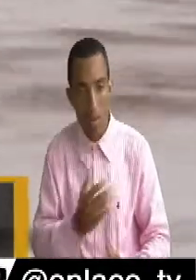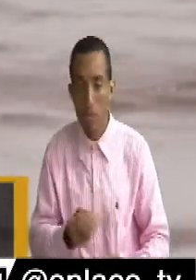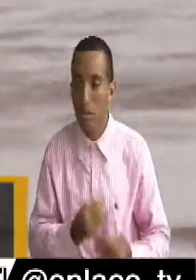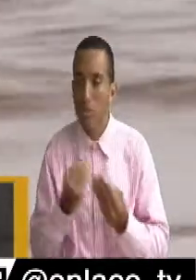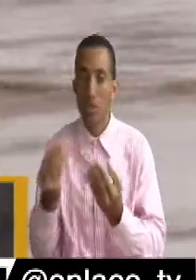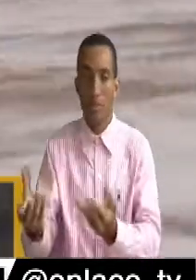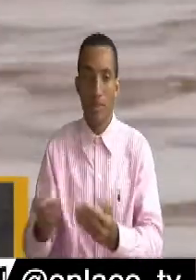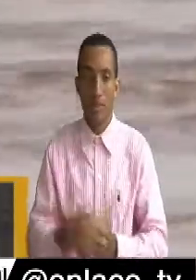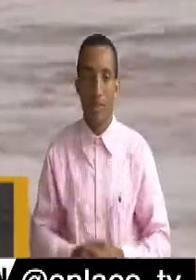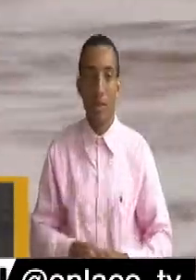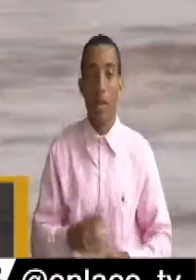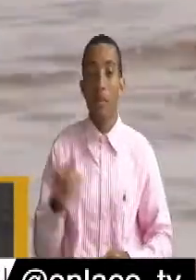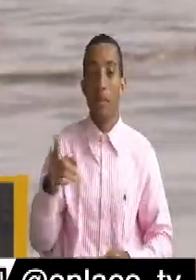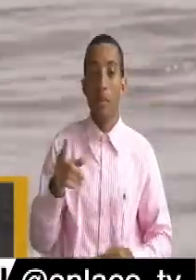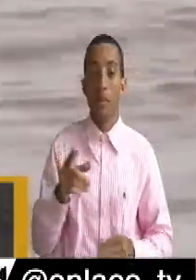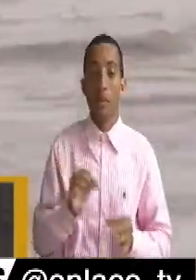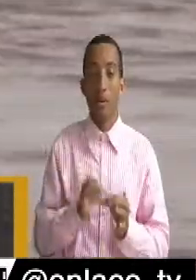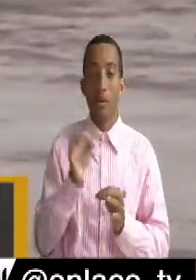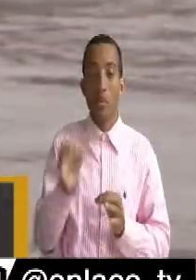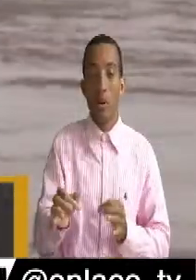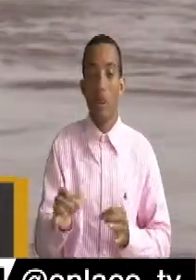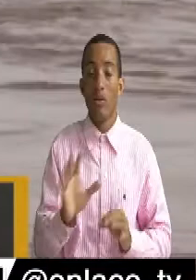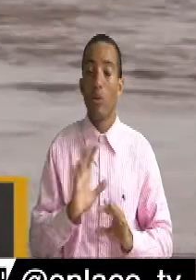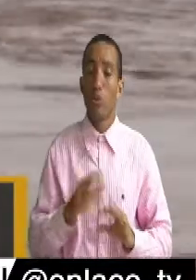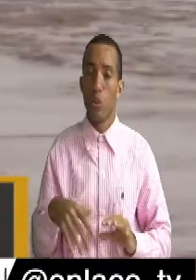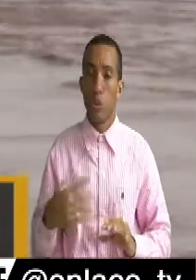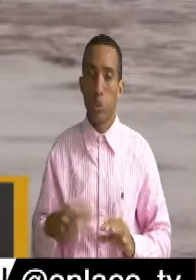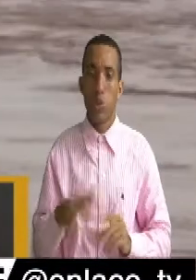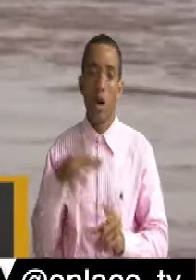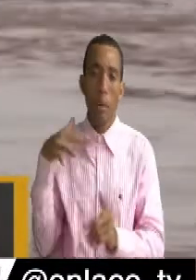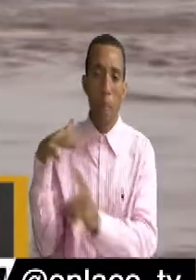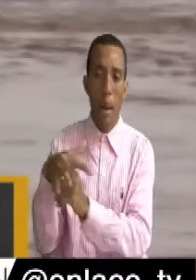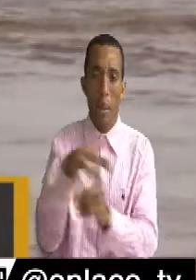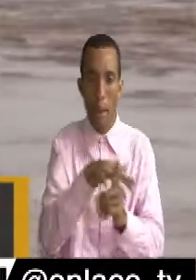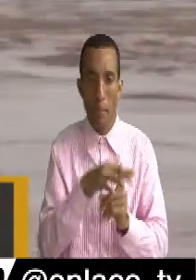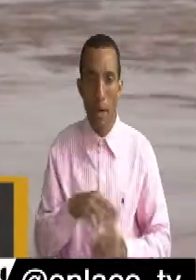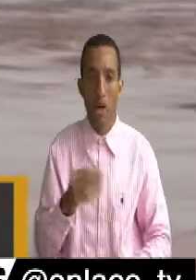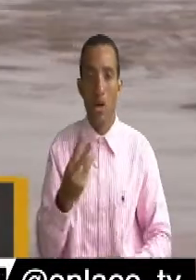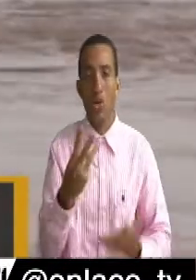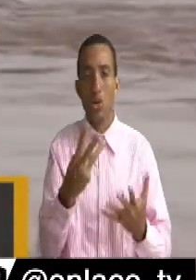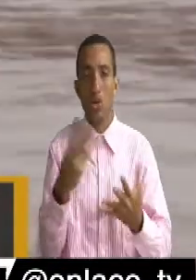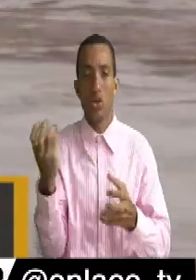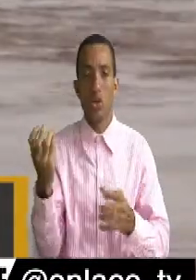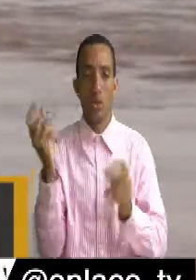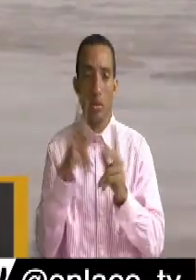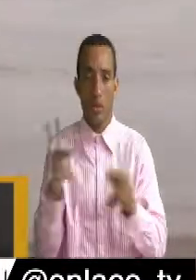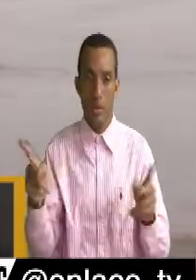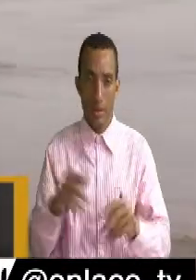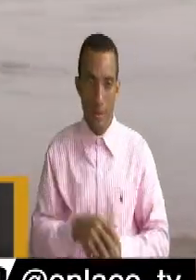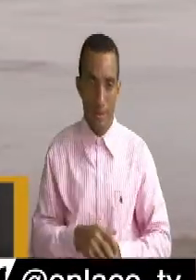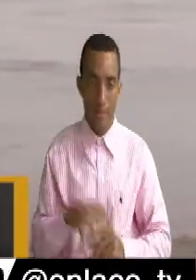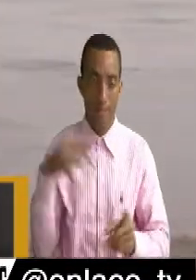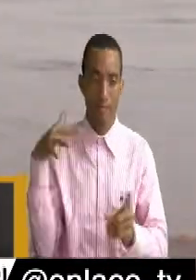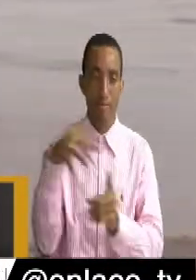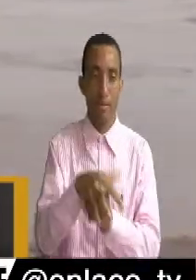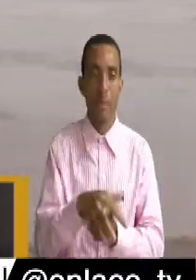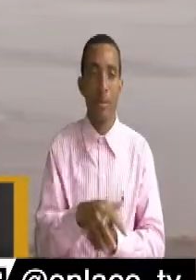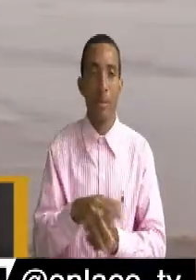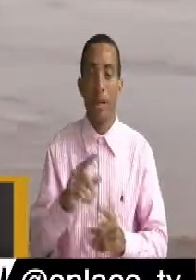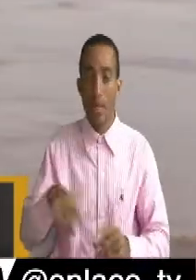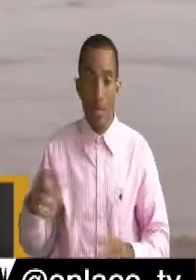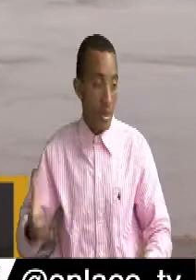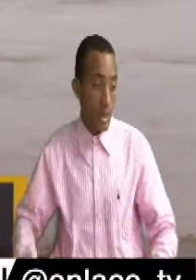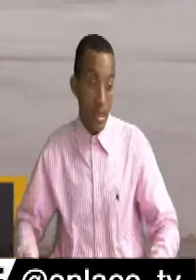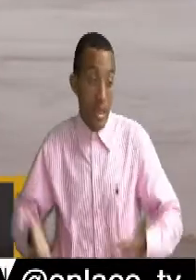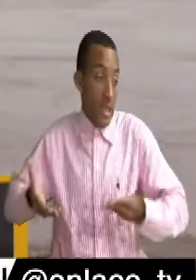200 personas están damnificadas. El muro de contención en el sector de Las Conchitas se rompió. Los afectados han tenido que alzar sus enseres ante